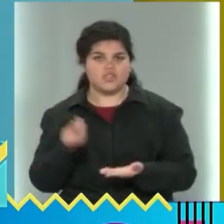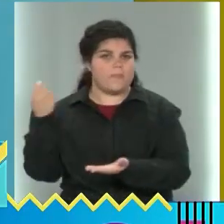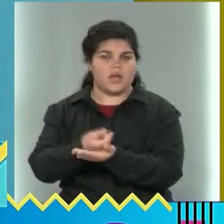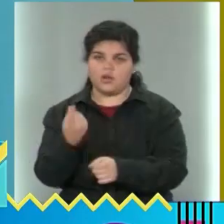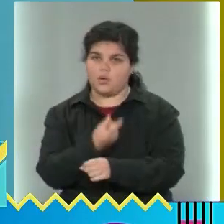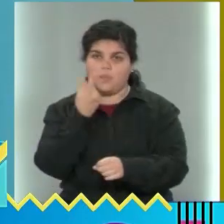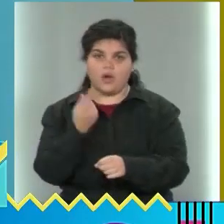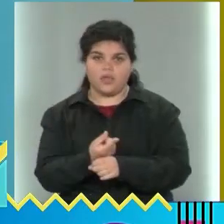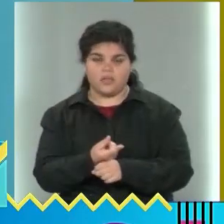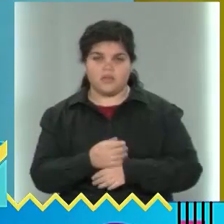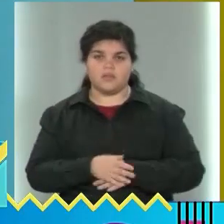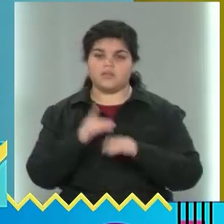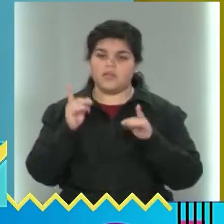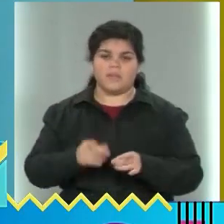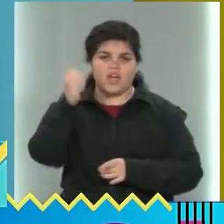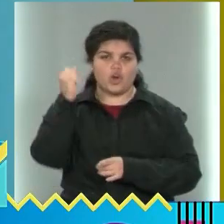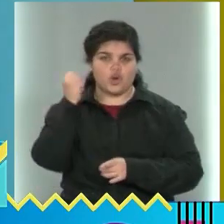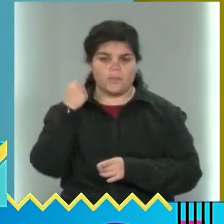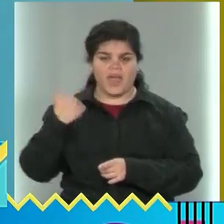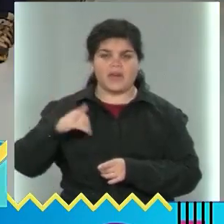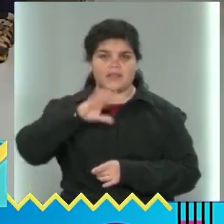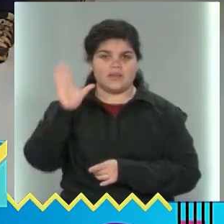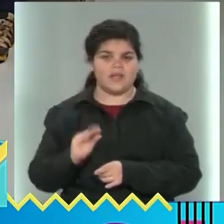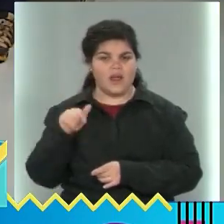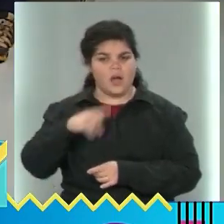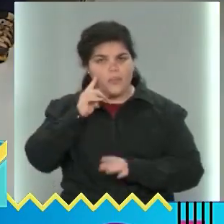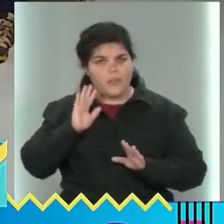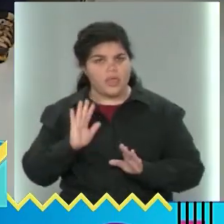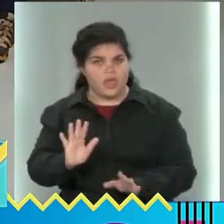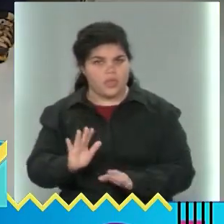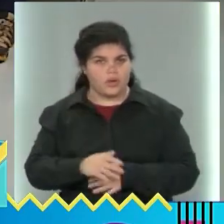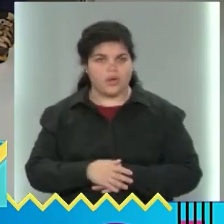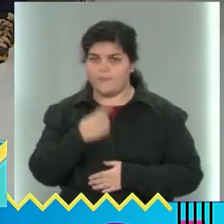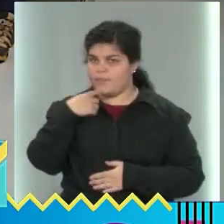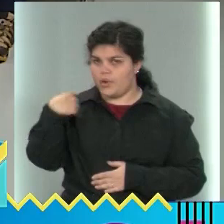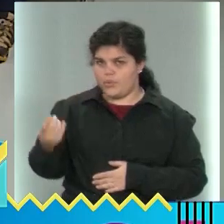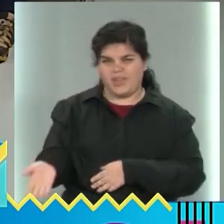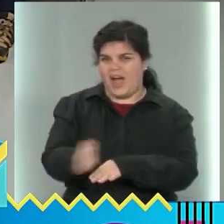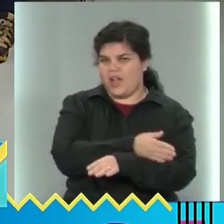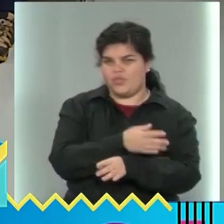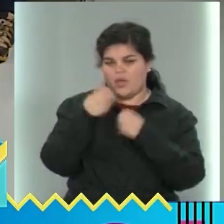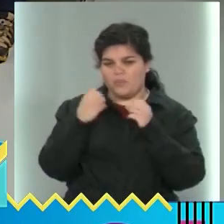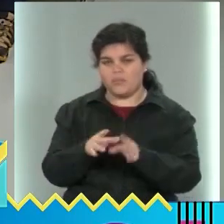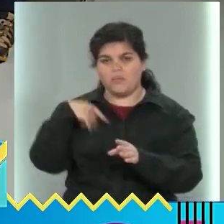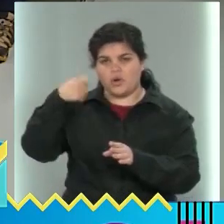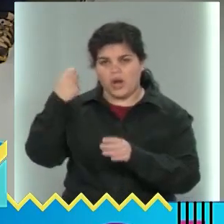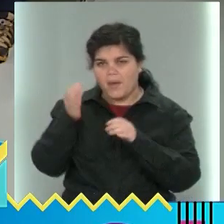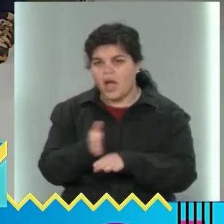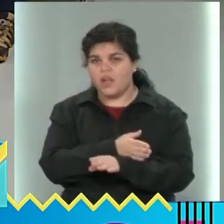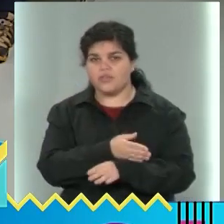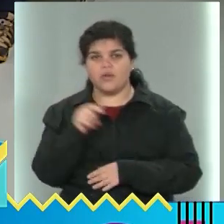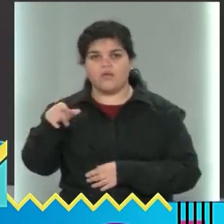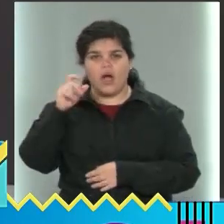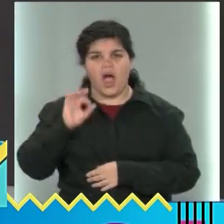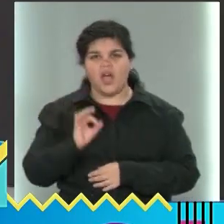cuestión en la economía del país que nos habla de una alerta. Y te preguntaba vos, Enrique, fuera de aire, para empezar, vos llevás